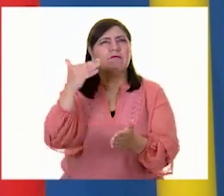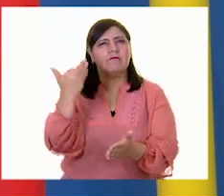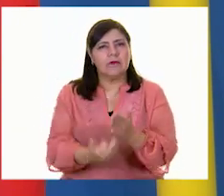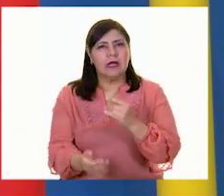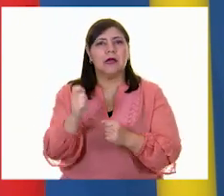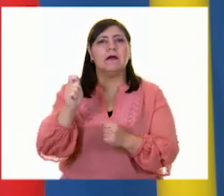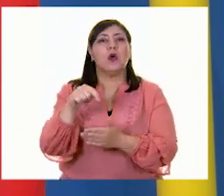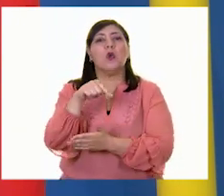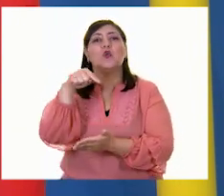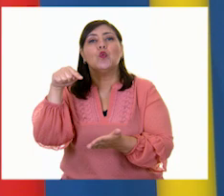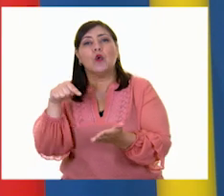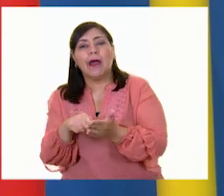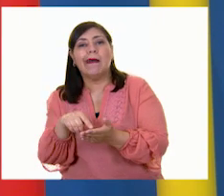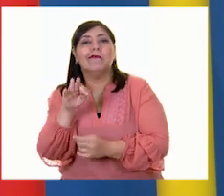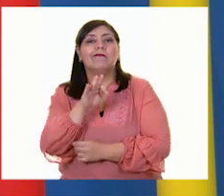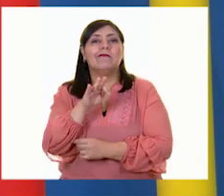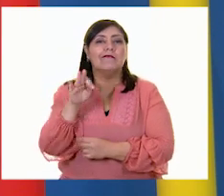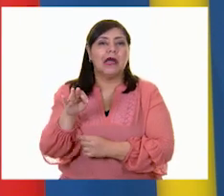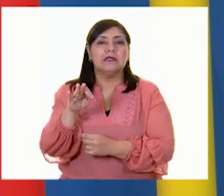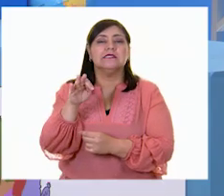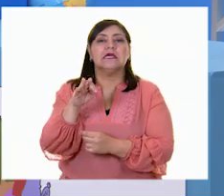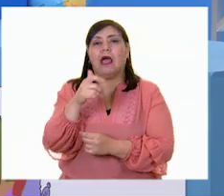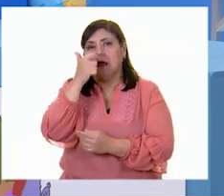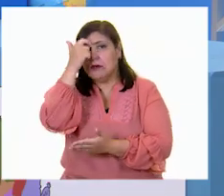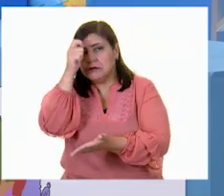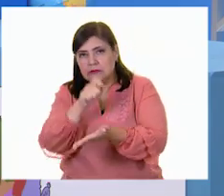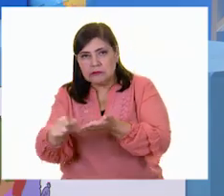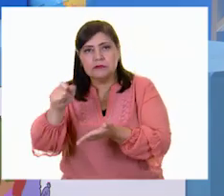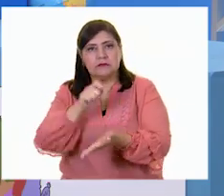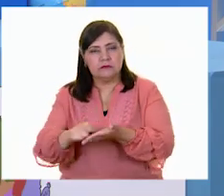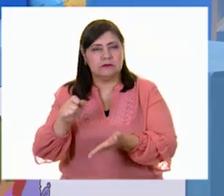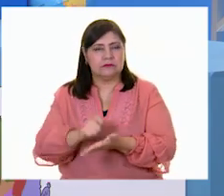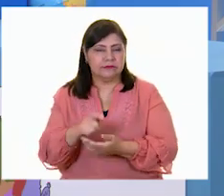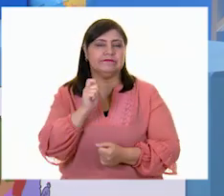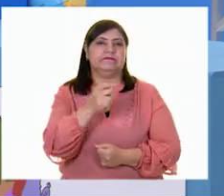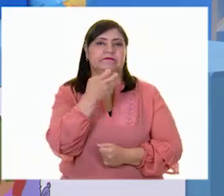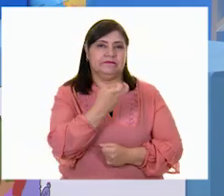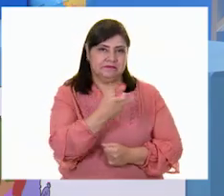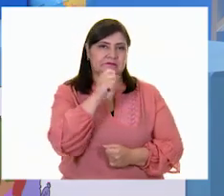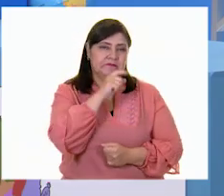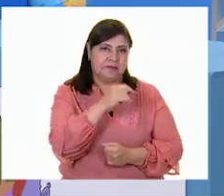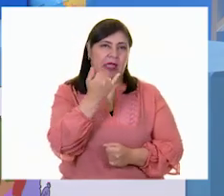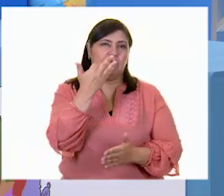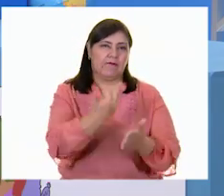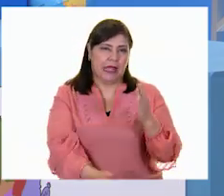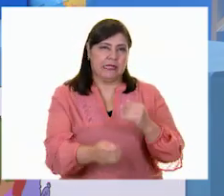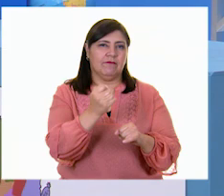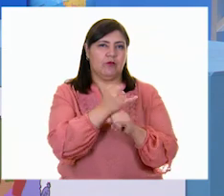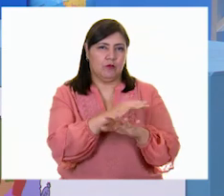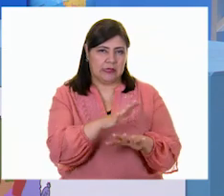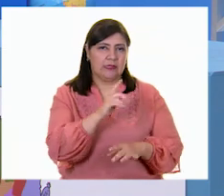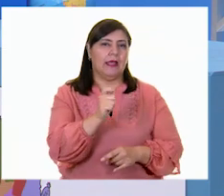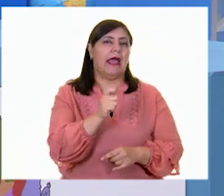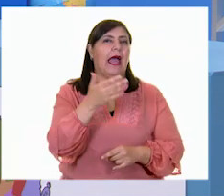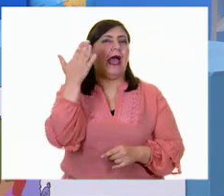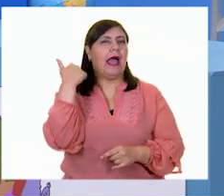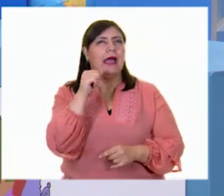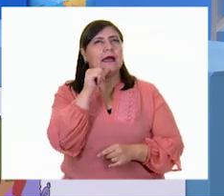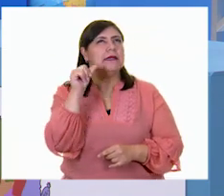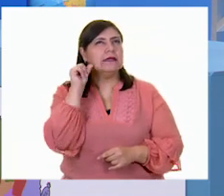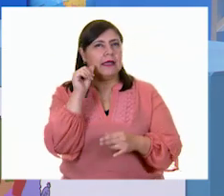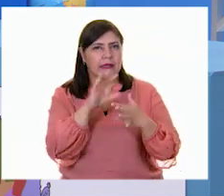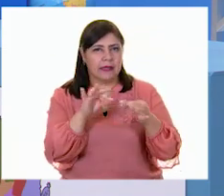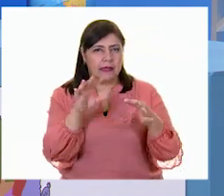el lugar y la fecha en que fue redactada. Así es, María. Falta esa información, la cual, como comentamos ayer,